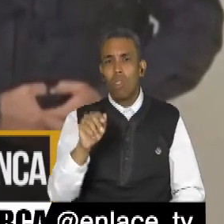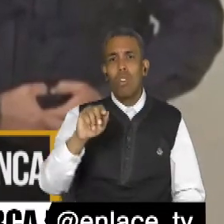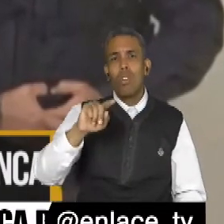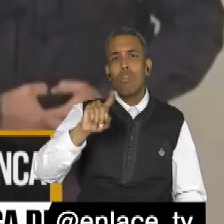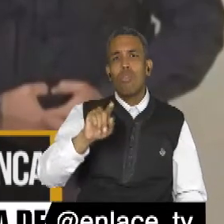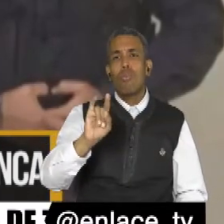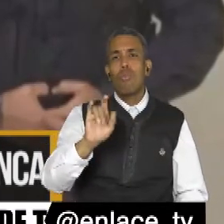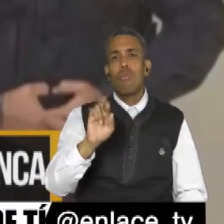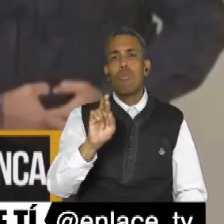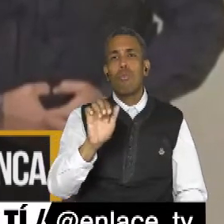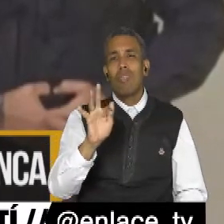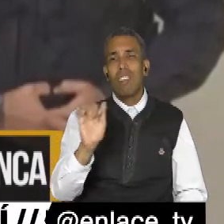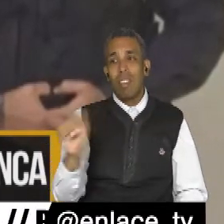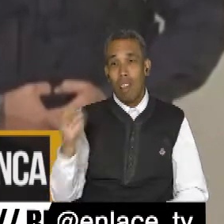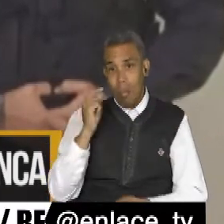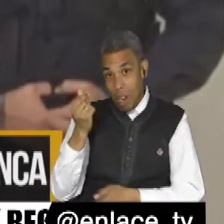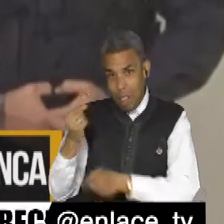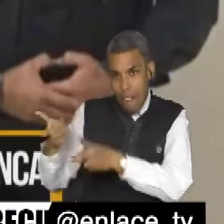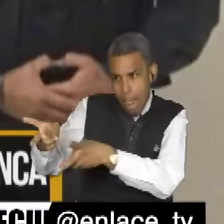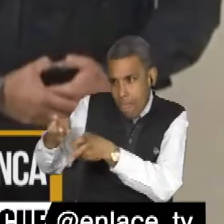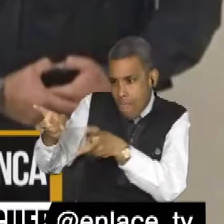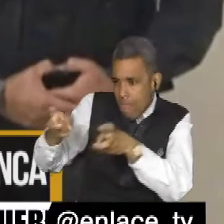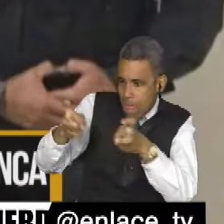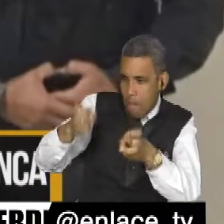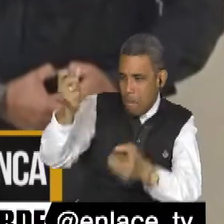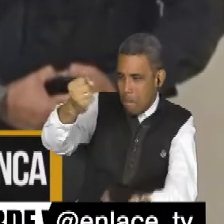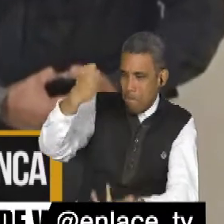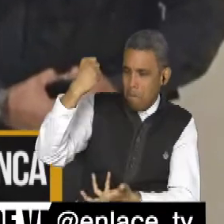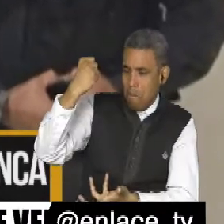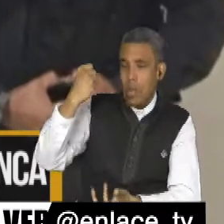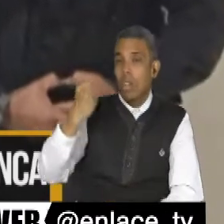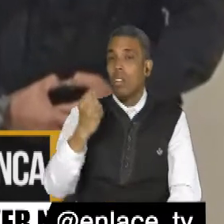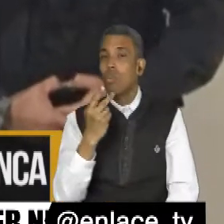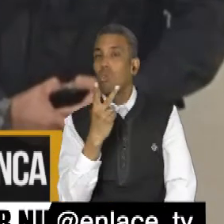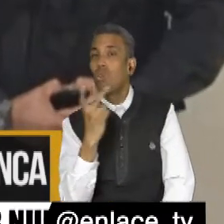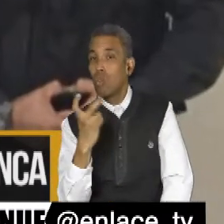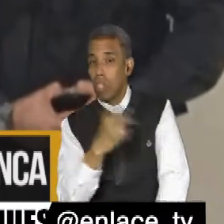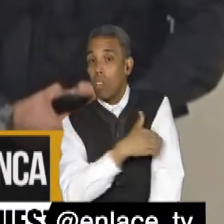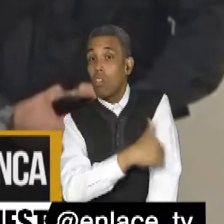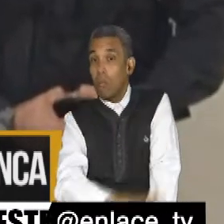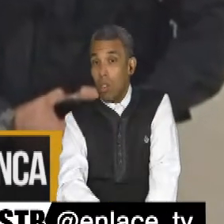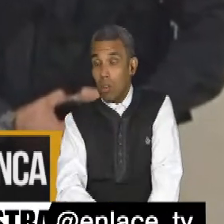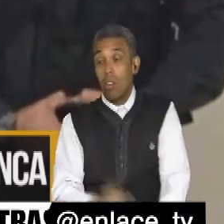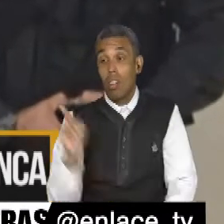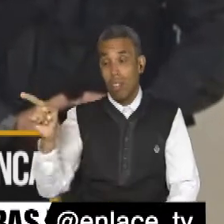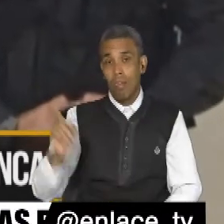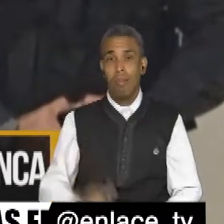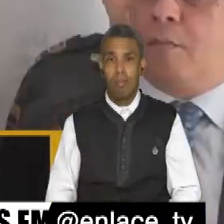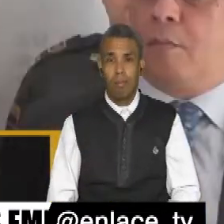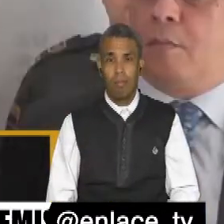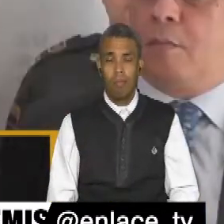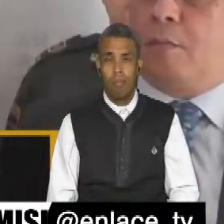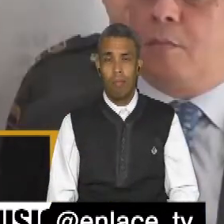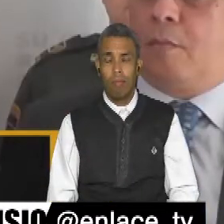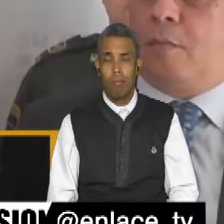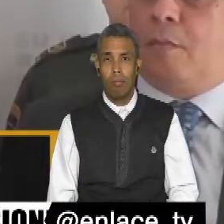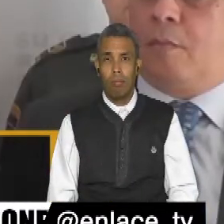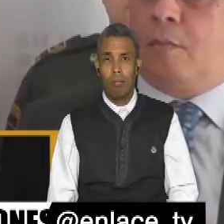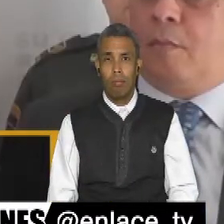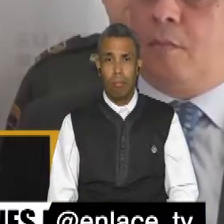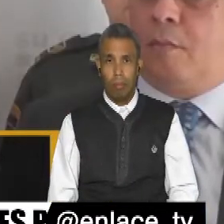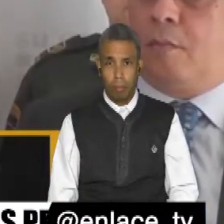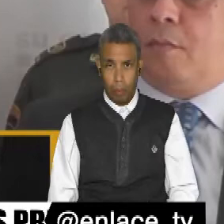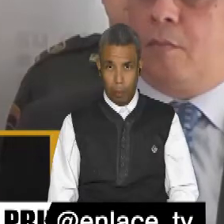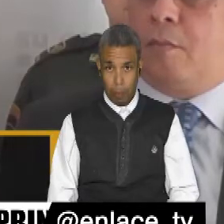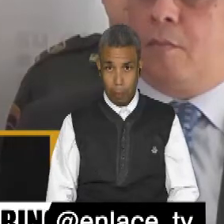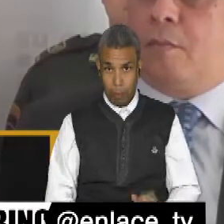sumas recibidas por el cobro de extorsión superaban los 280 millones de pesos. Mediante esta acción coordinada